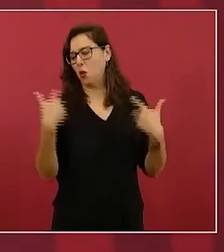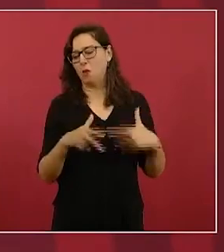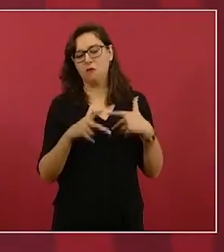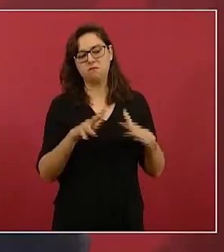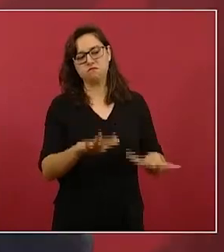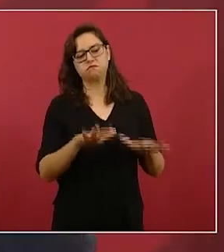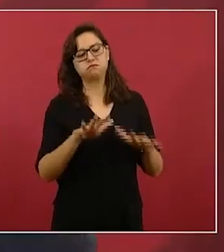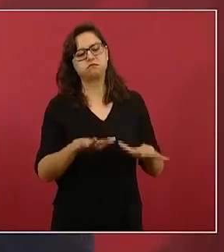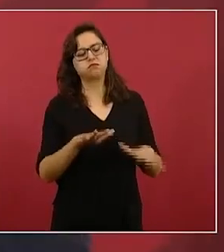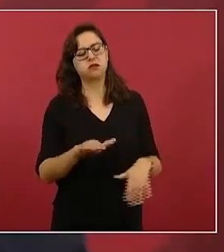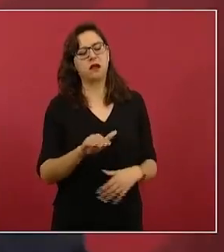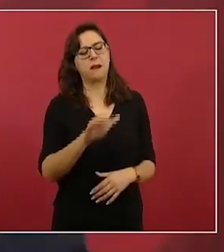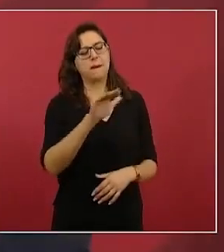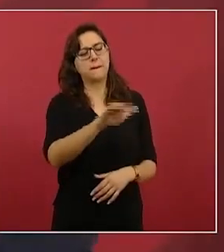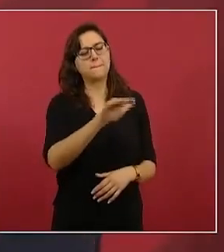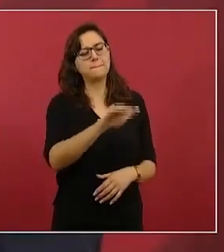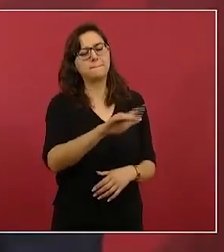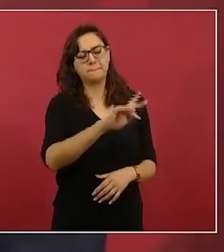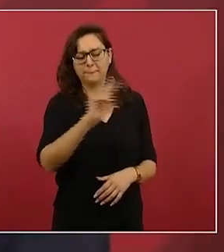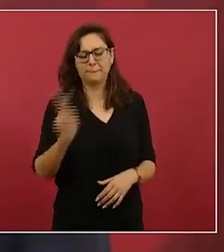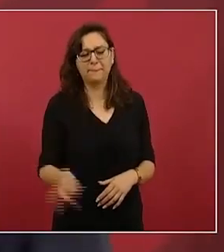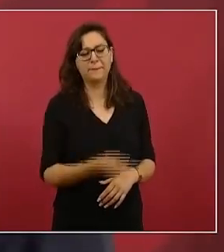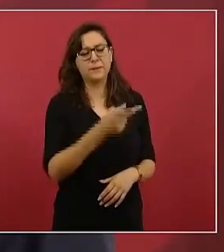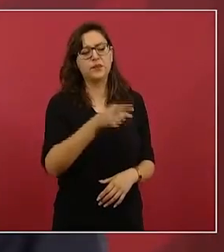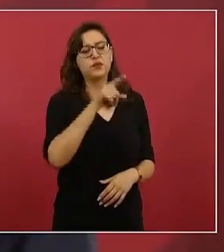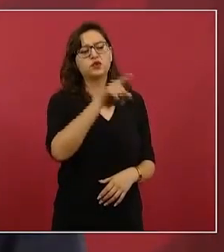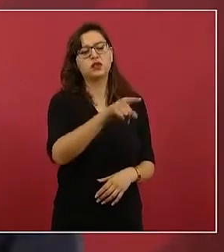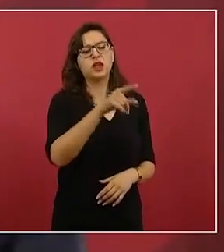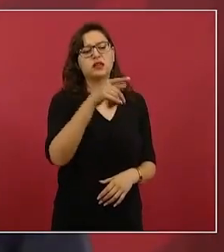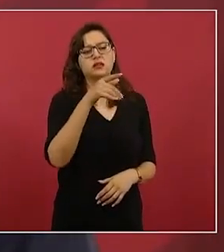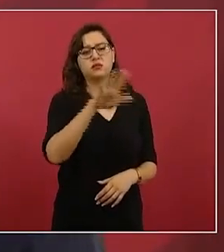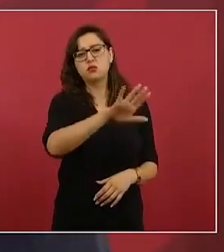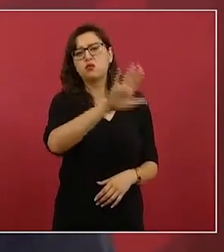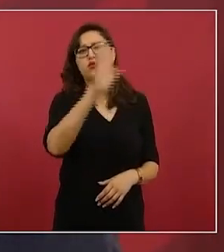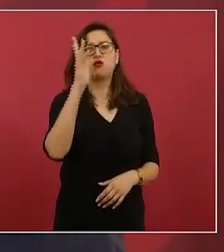¿Qué le gustaría llevarse cuando muera